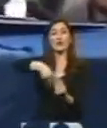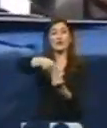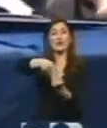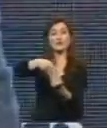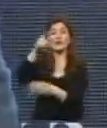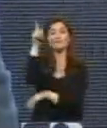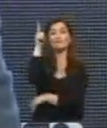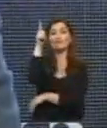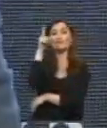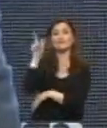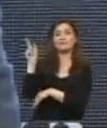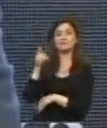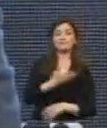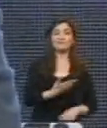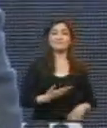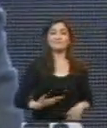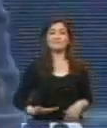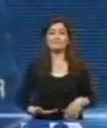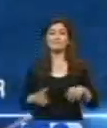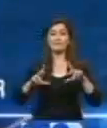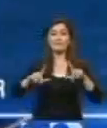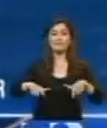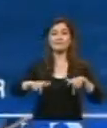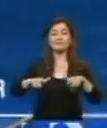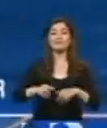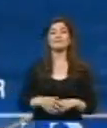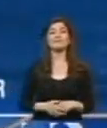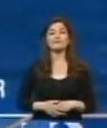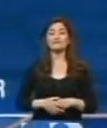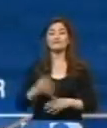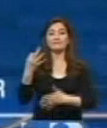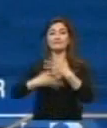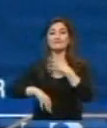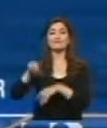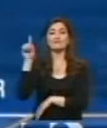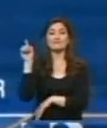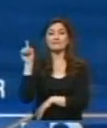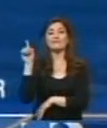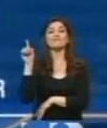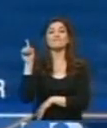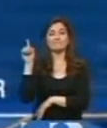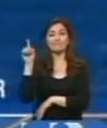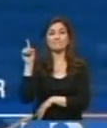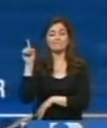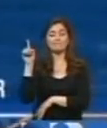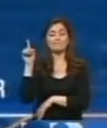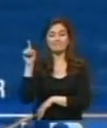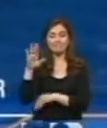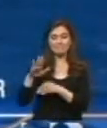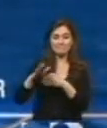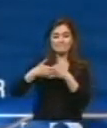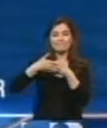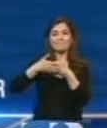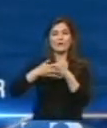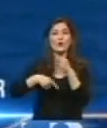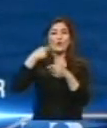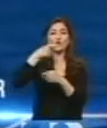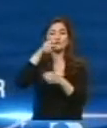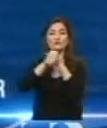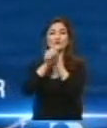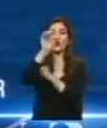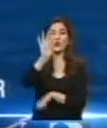estuvo liderada por el presidente Lenín Moreno, se traducirá en 5.000 millones de dólares adicionales al PIB en los